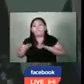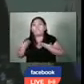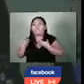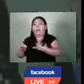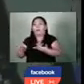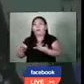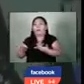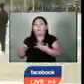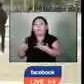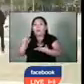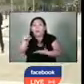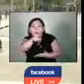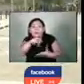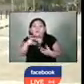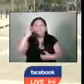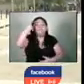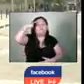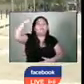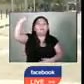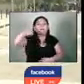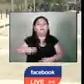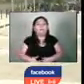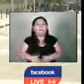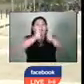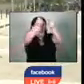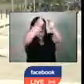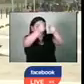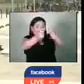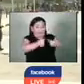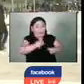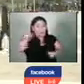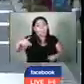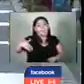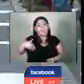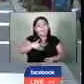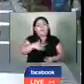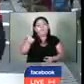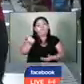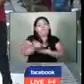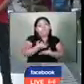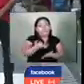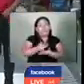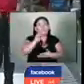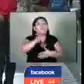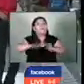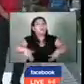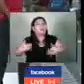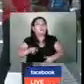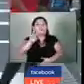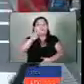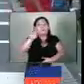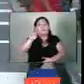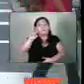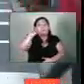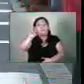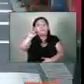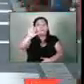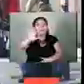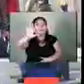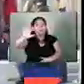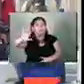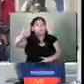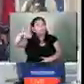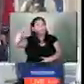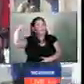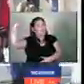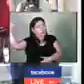esos sueños. El presupuesto para los proyectos del Ministerio de Economía como institución será de 20.55 millones.